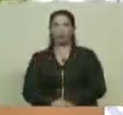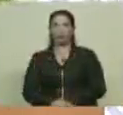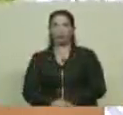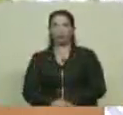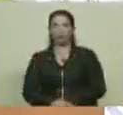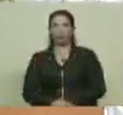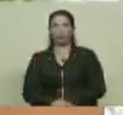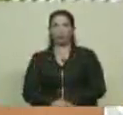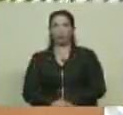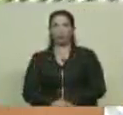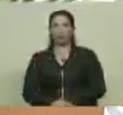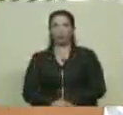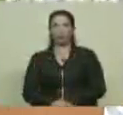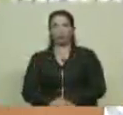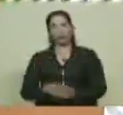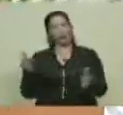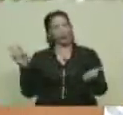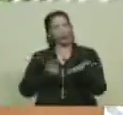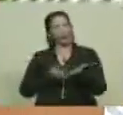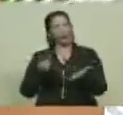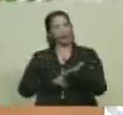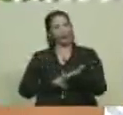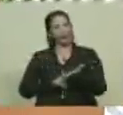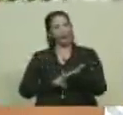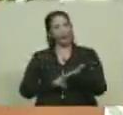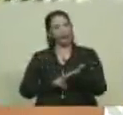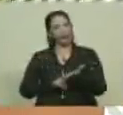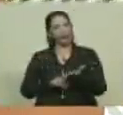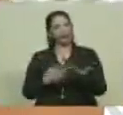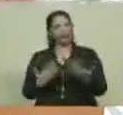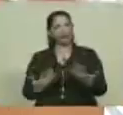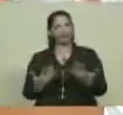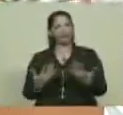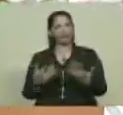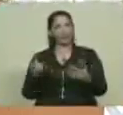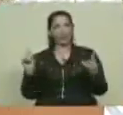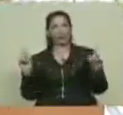las verdades no son verdades, sino que